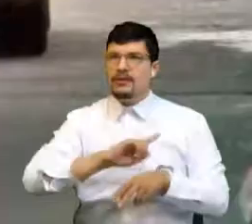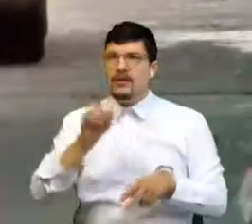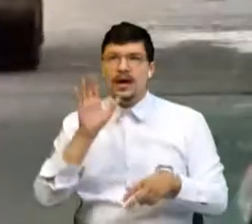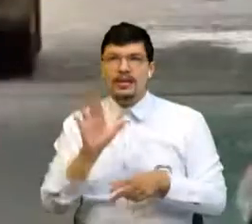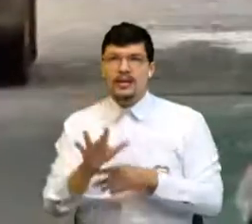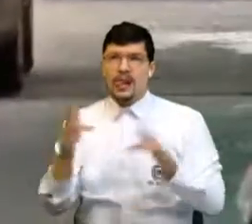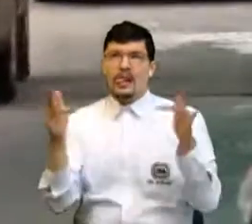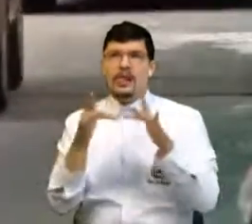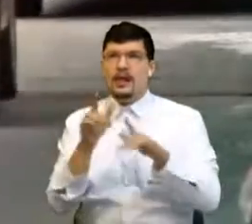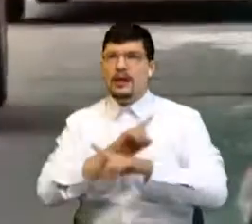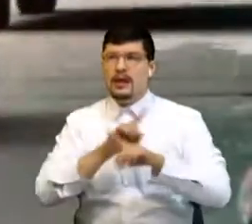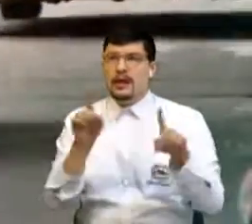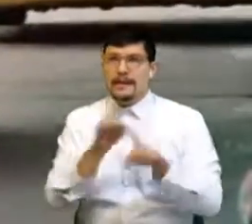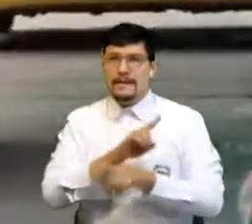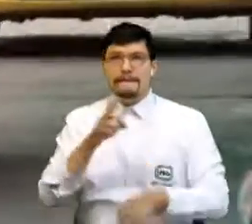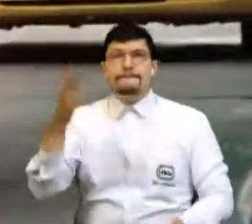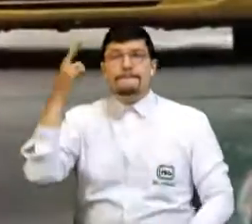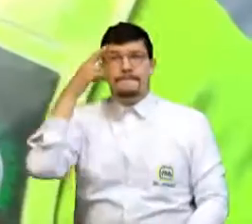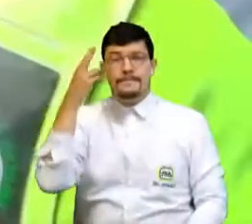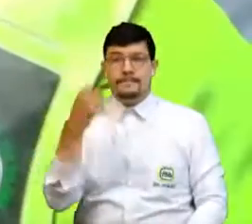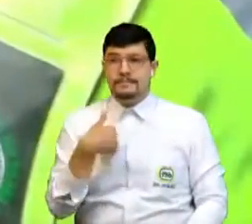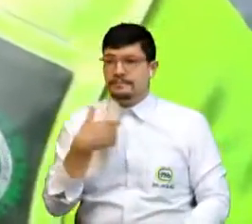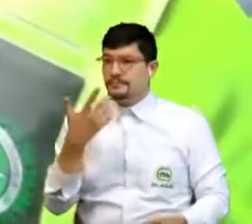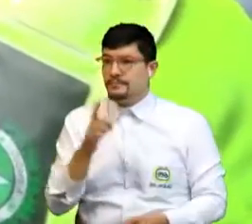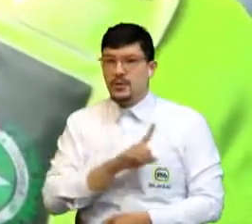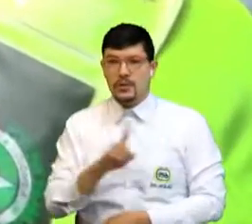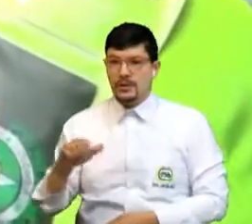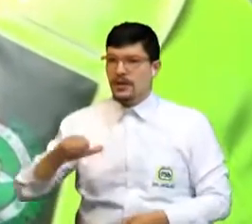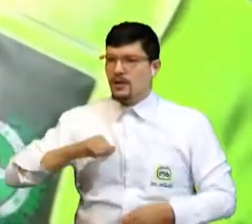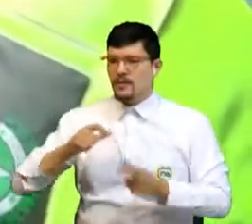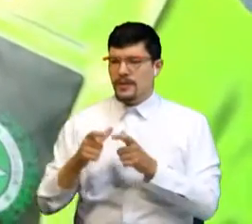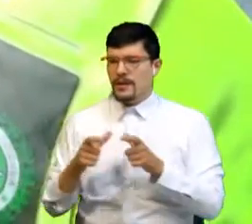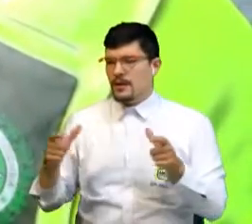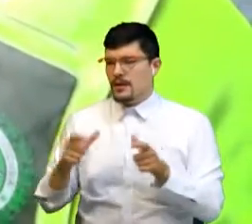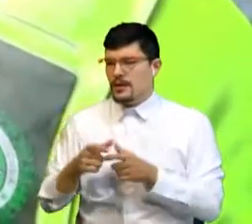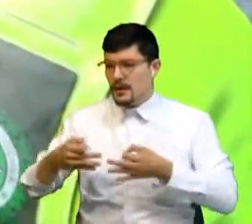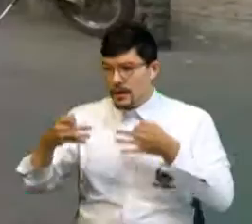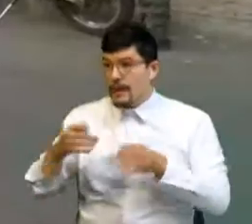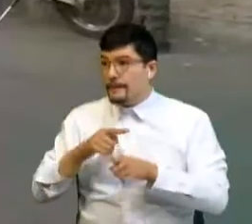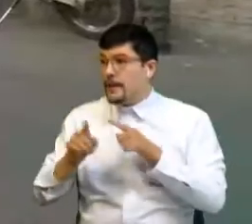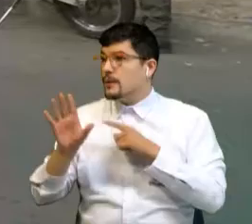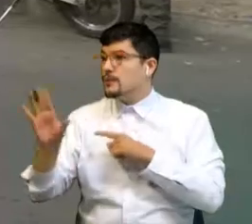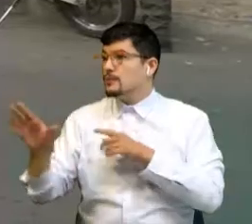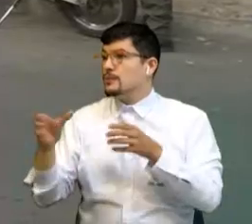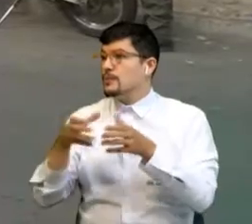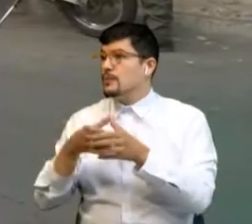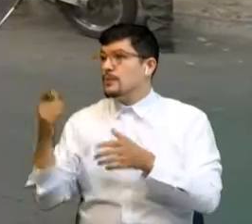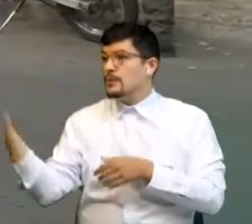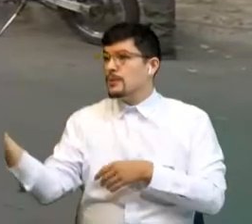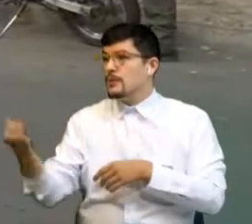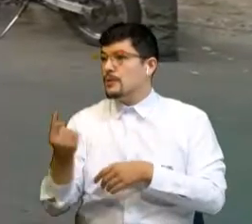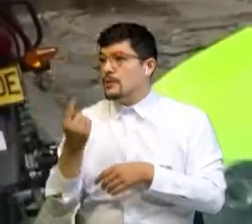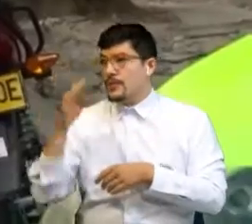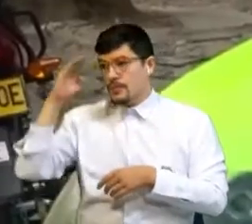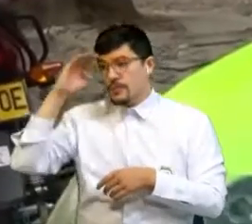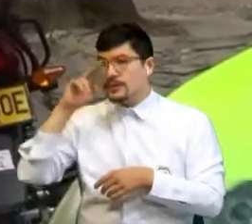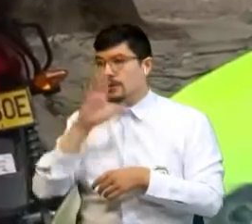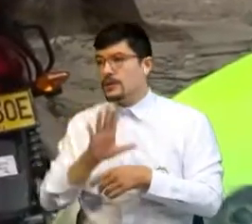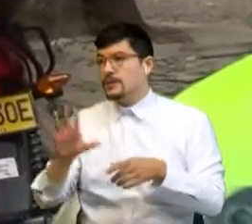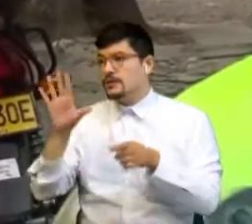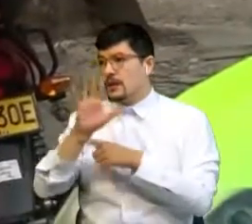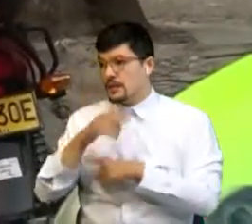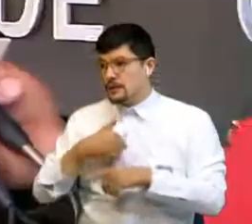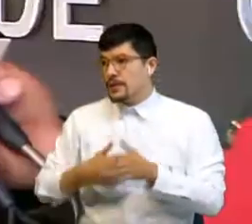lo pertinente. No tengo mis documentos al día, pero si viene el grupo de la policía, sí empiezo a sacar